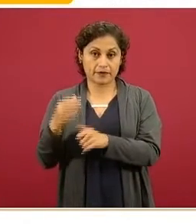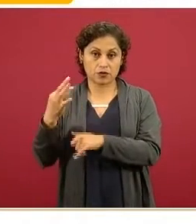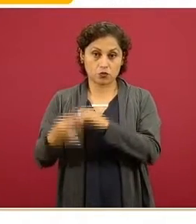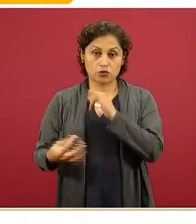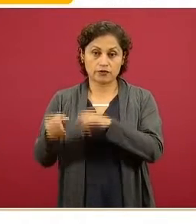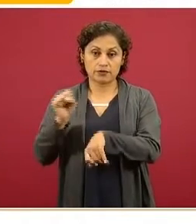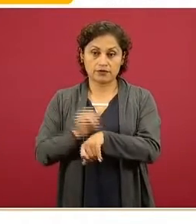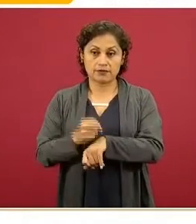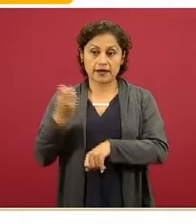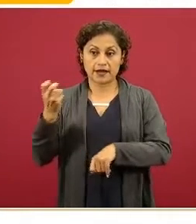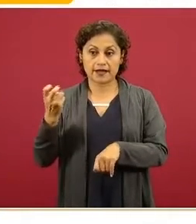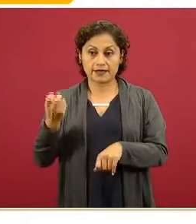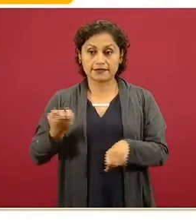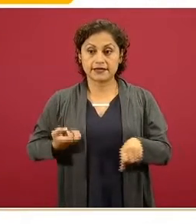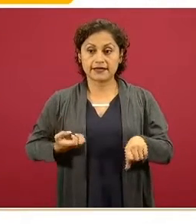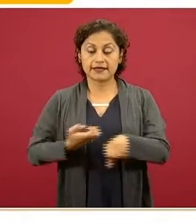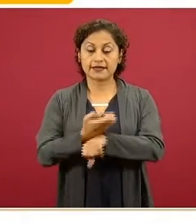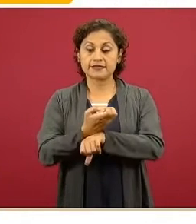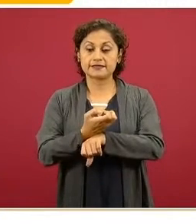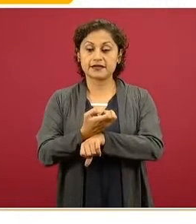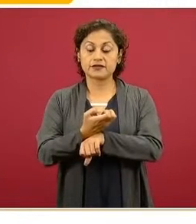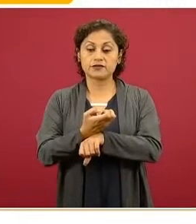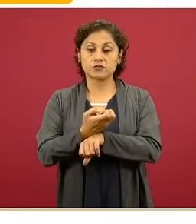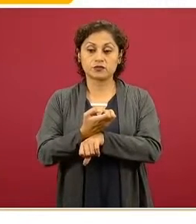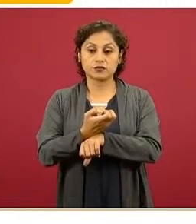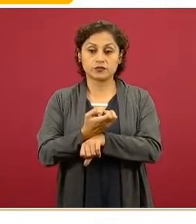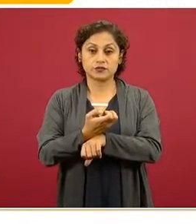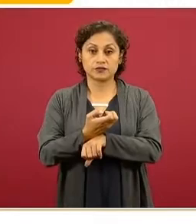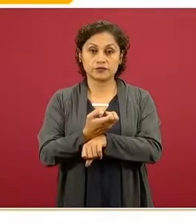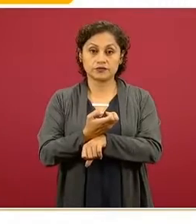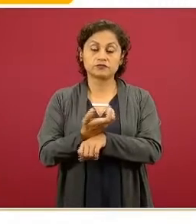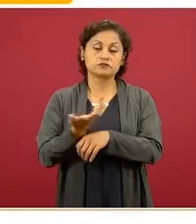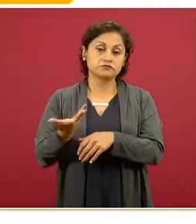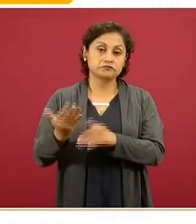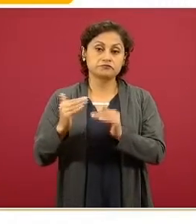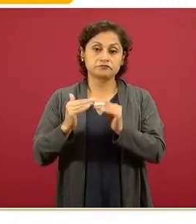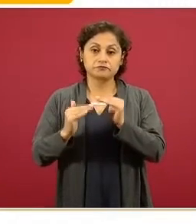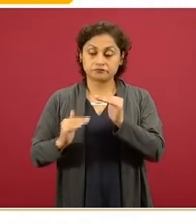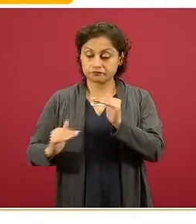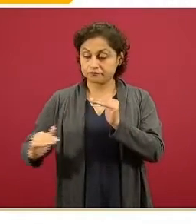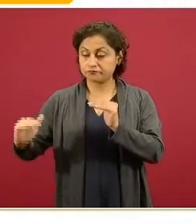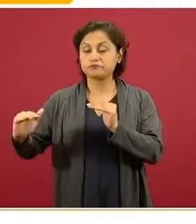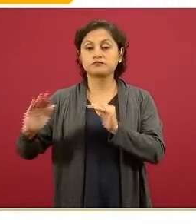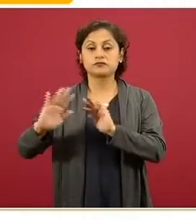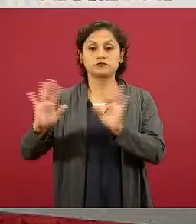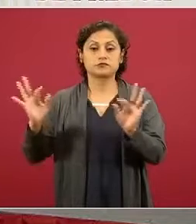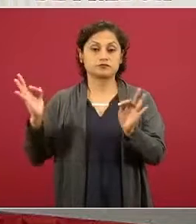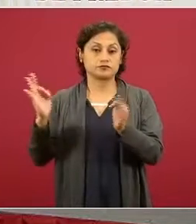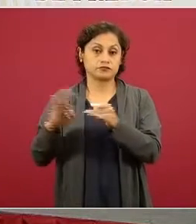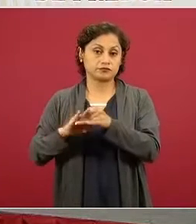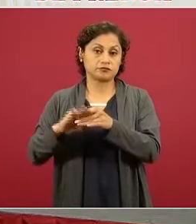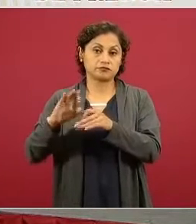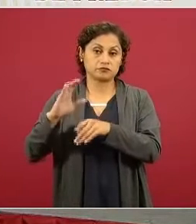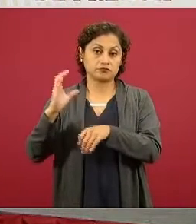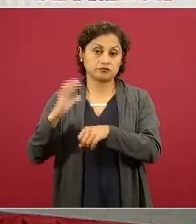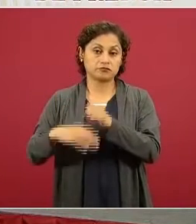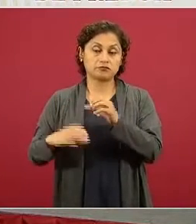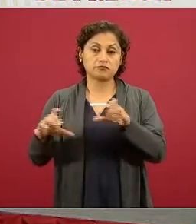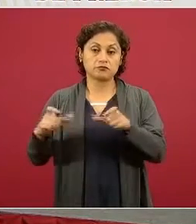que se encuentran cerca de su zona basal o en el valle de la curva epidémica. La siguiente.